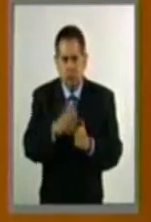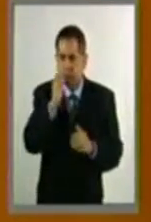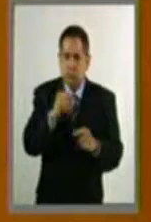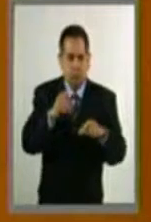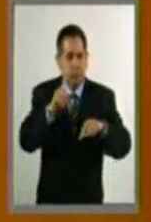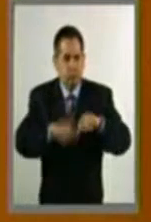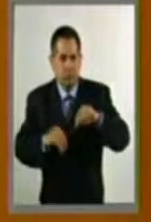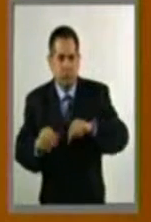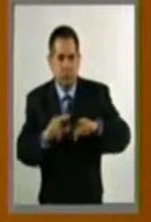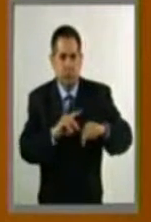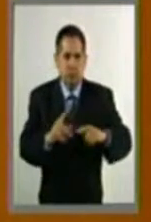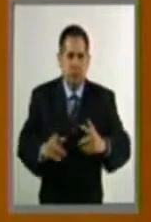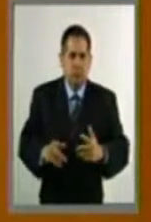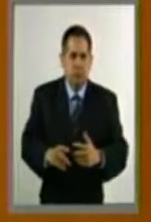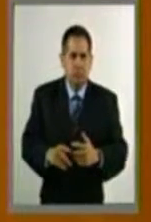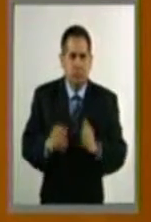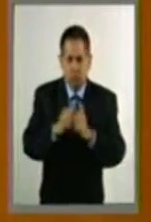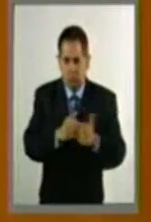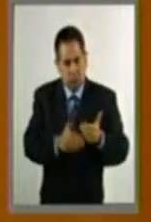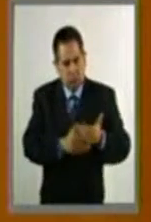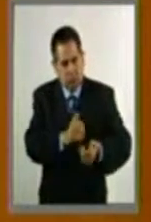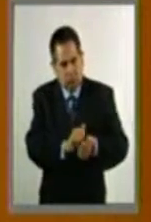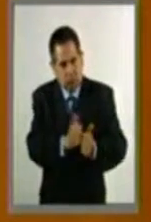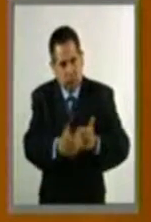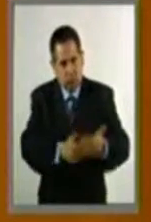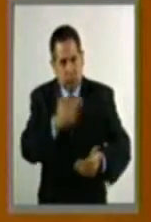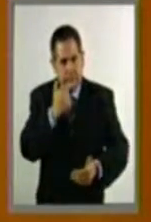indivisibilidad y progresividad.